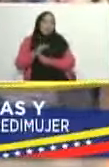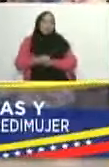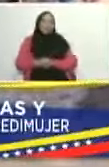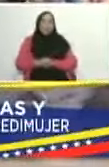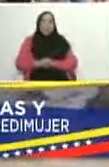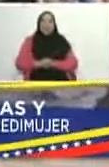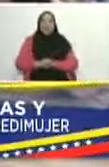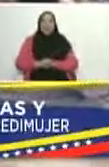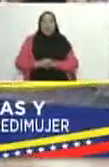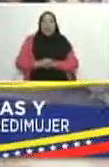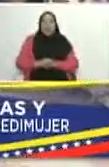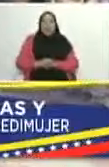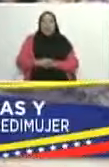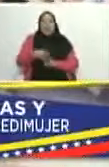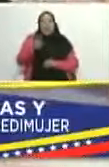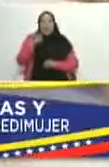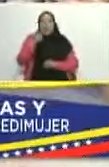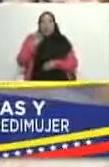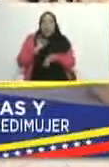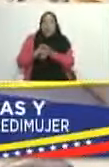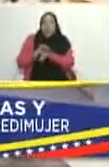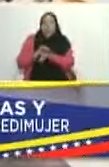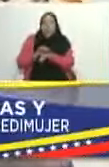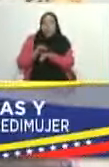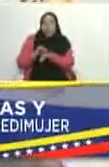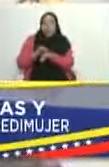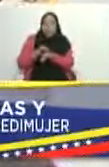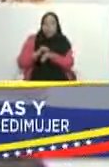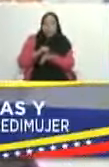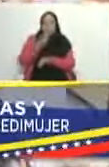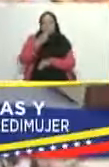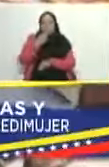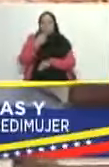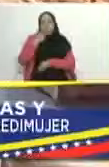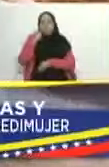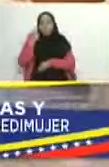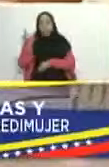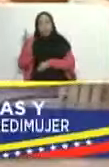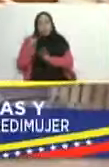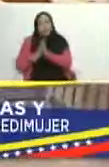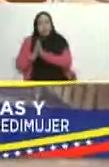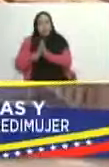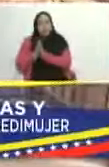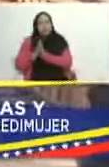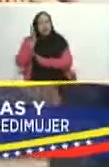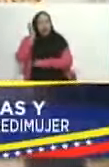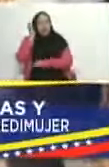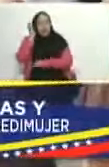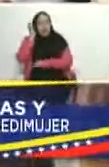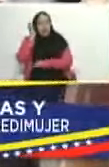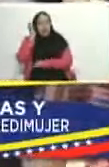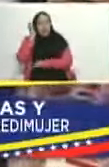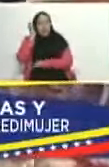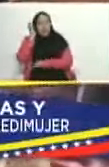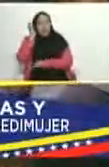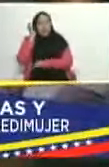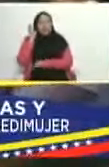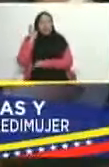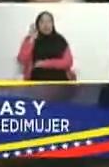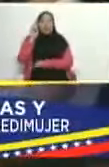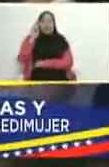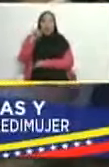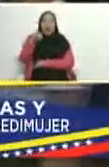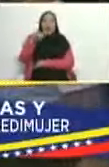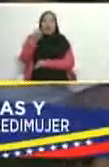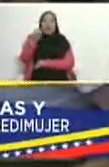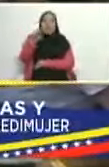bisutería de primer nivel. Aquí mira esto, mira esta belleza por aquí. Y esta muchacha, María Guevara. ¿Cómo